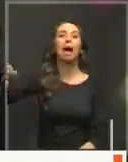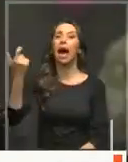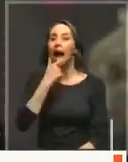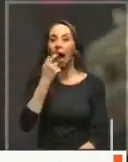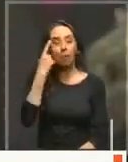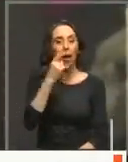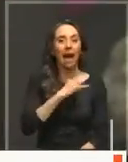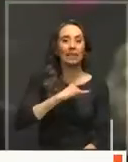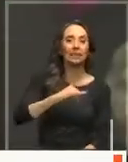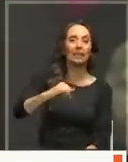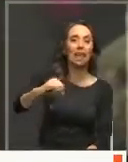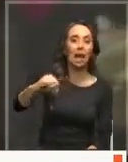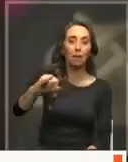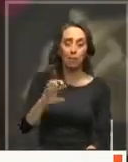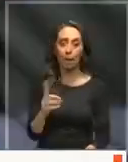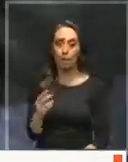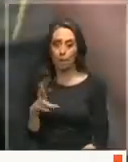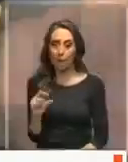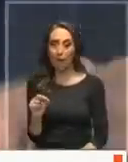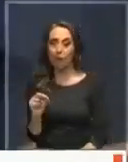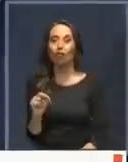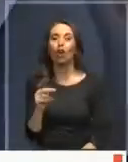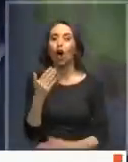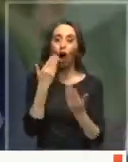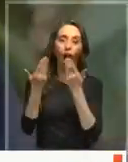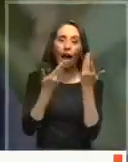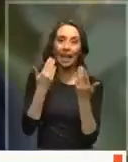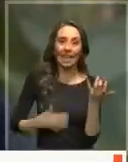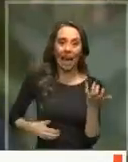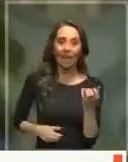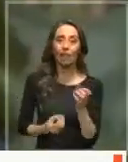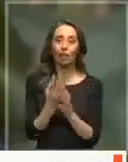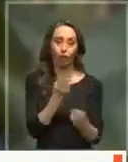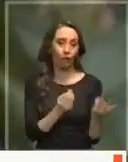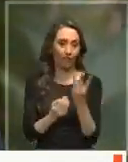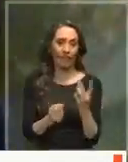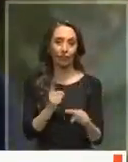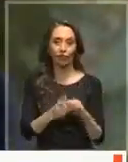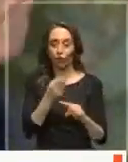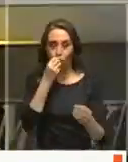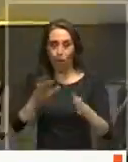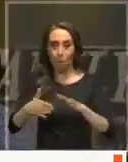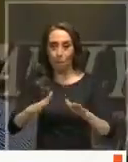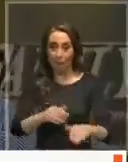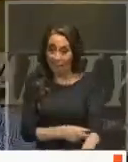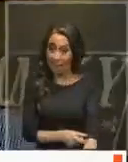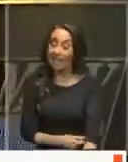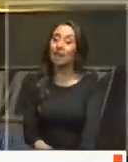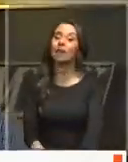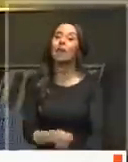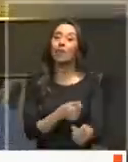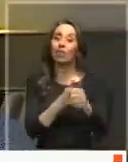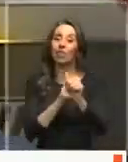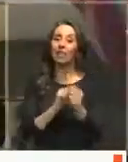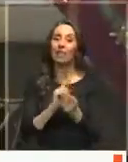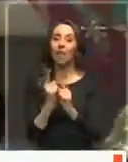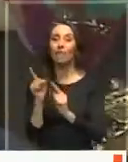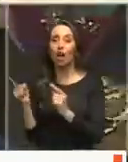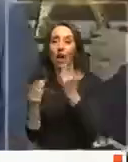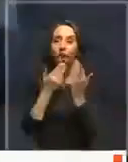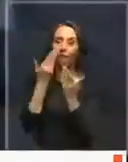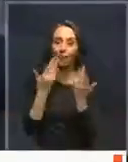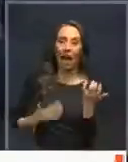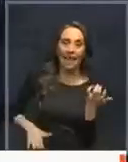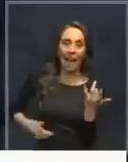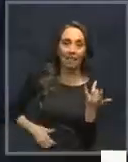Para siempre... Pedro Ruminot canta porque la nueva temporada de Los Socios de la Parrilla tendrá el desafío de convertirse en trovador por unos